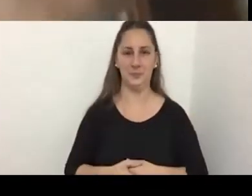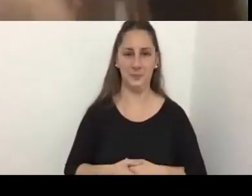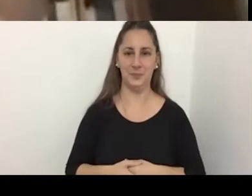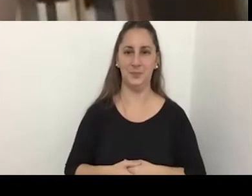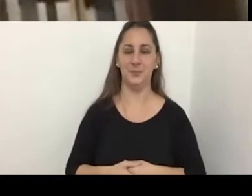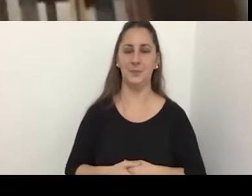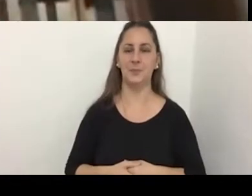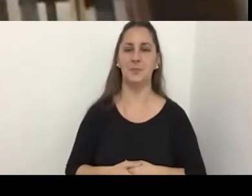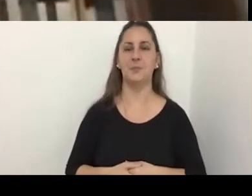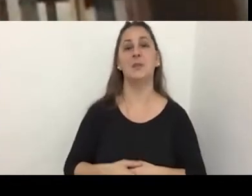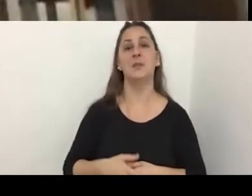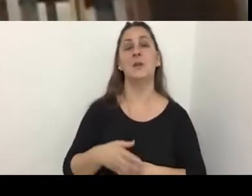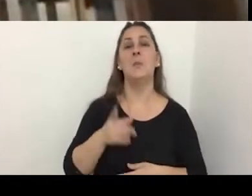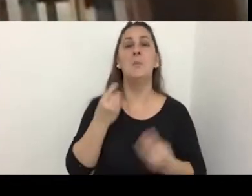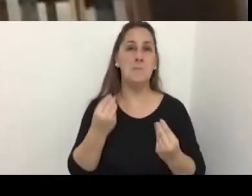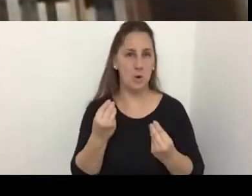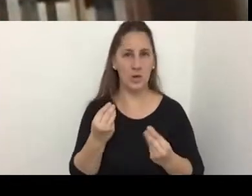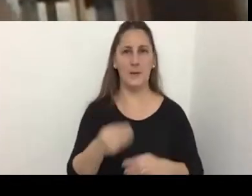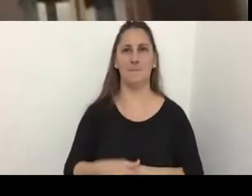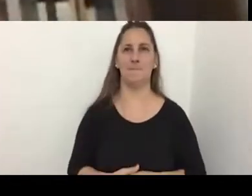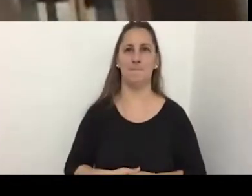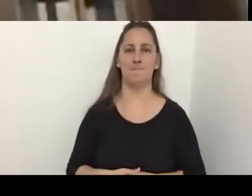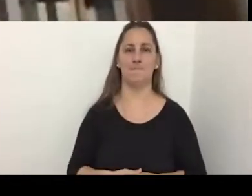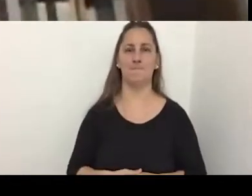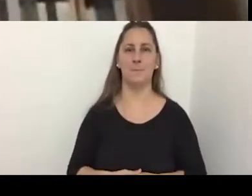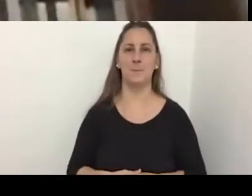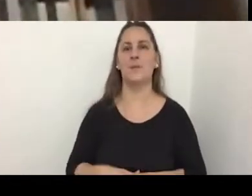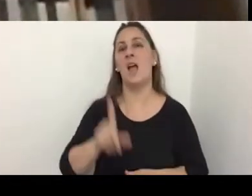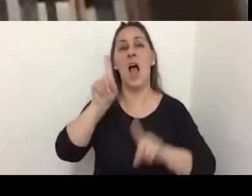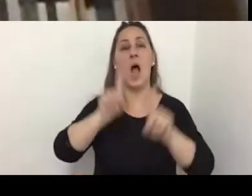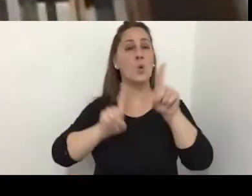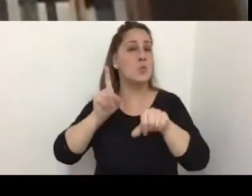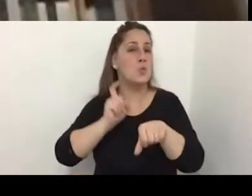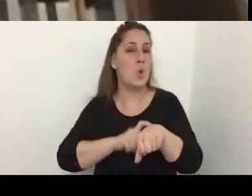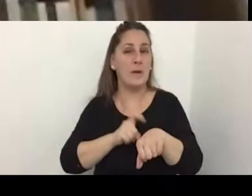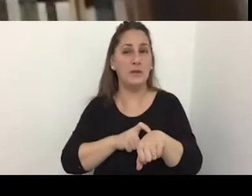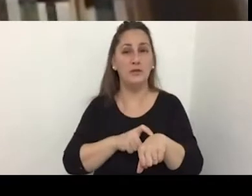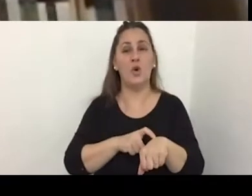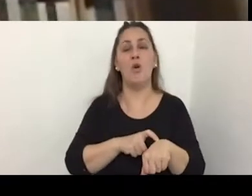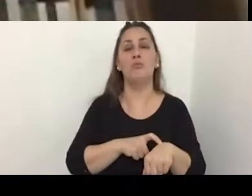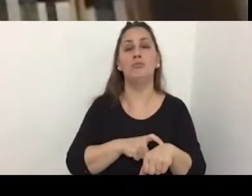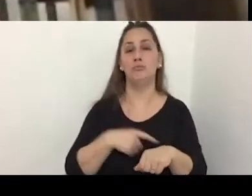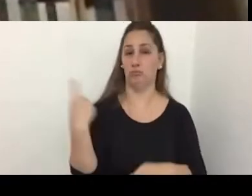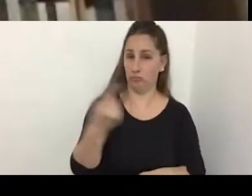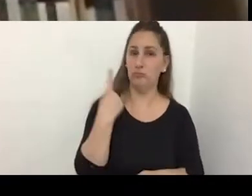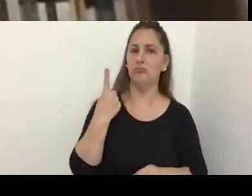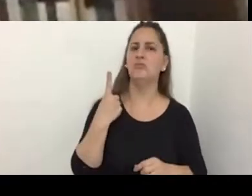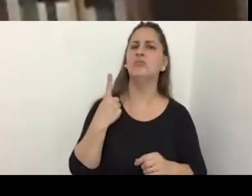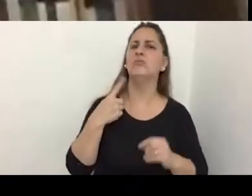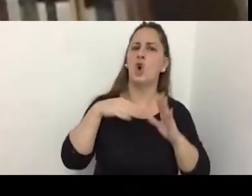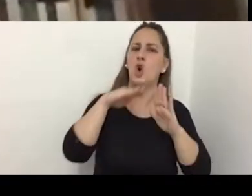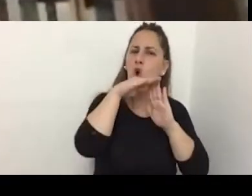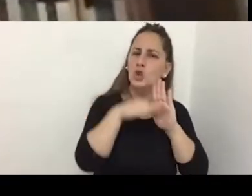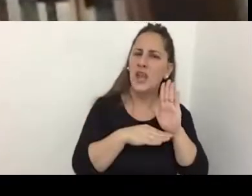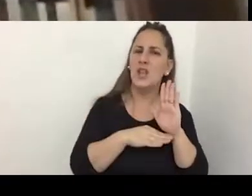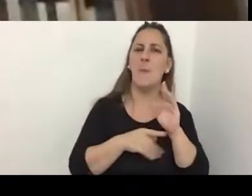Porque todo esto, o en determinado momento, podemos hablar de contenidos para la negociación